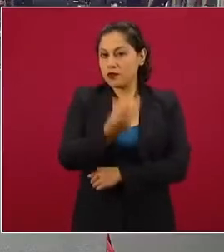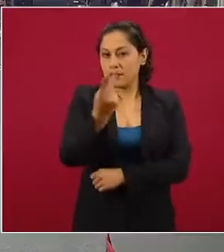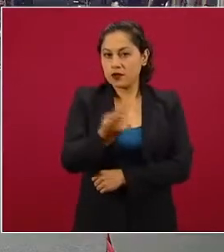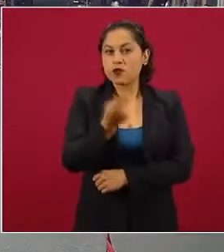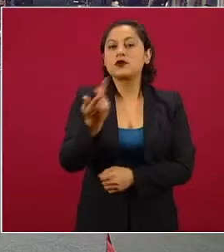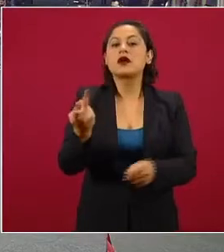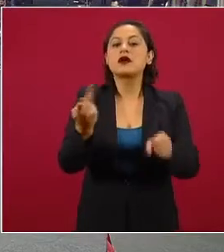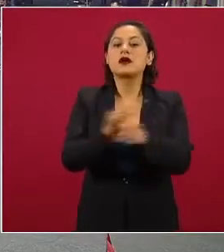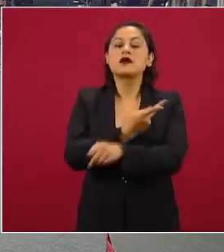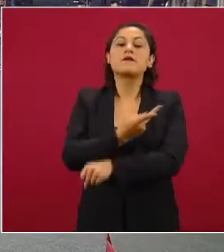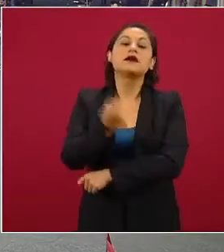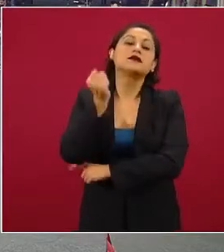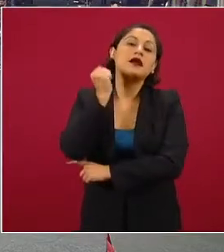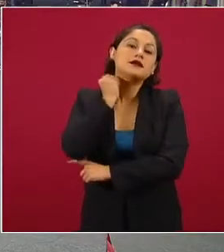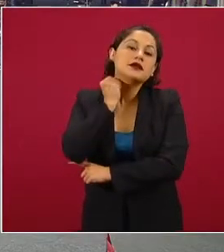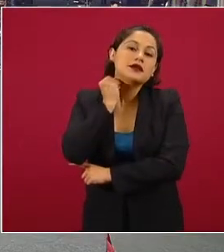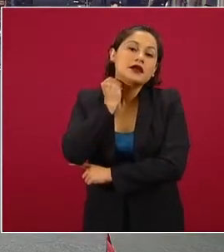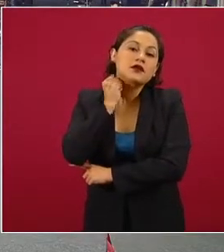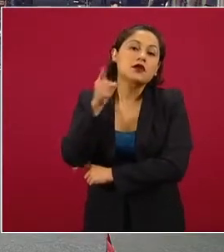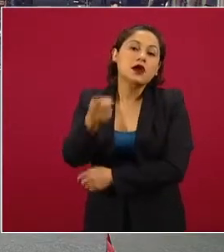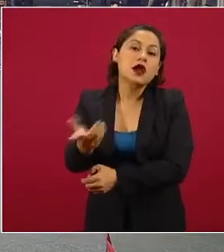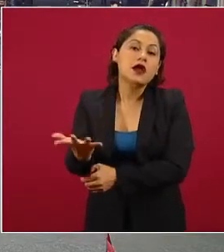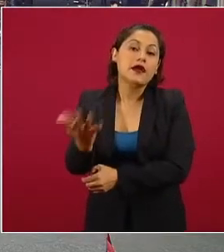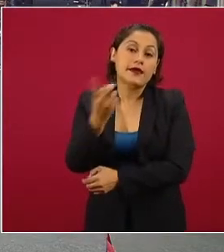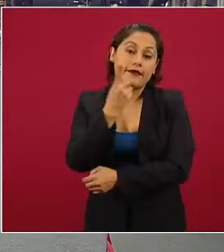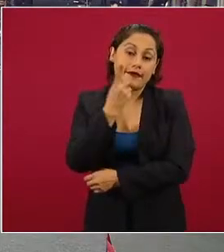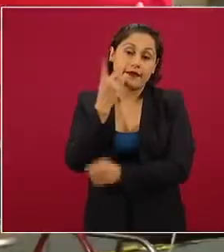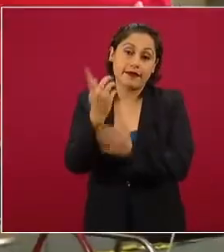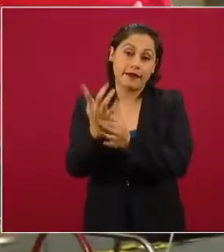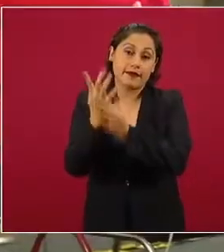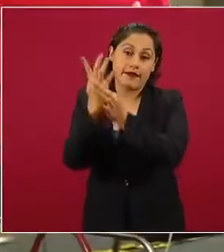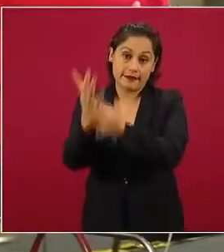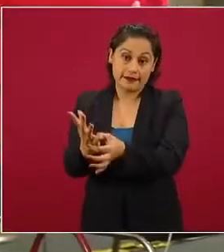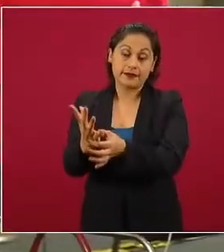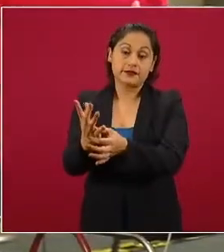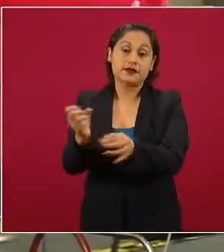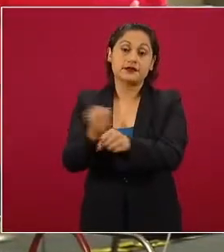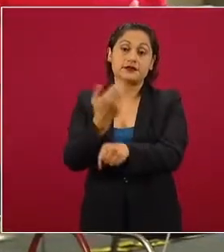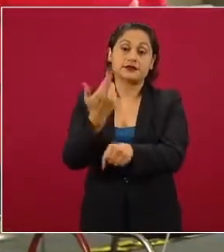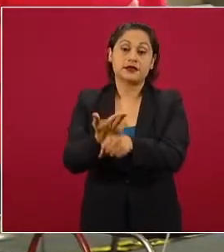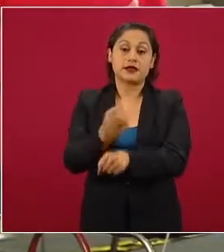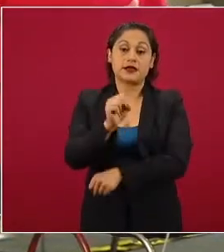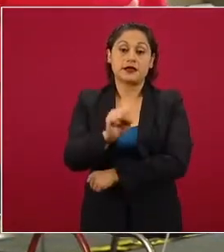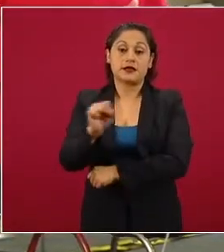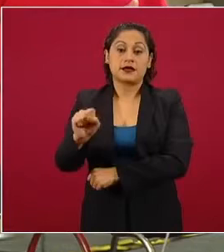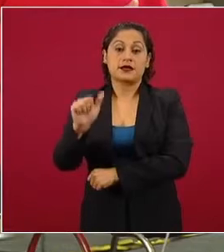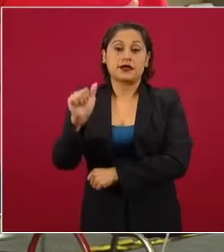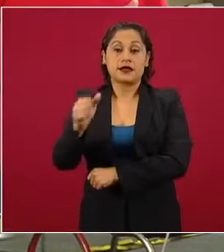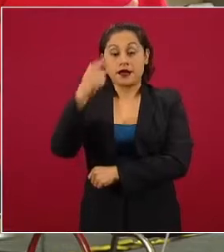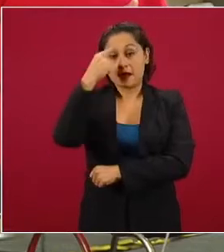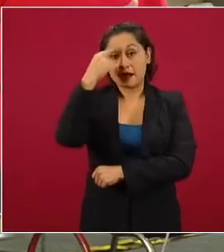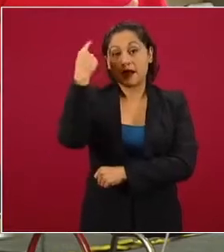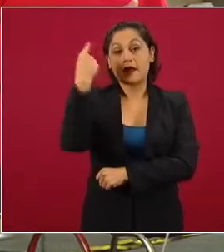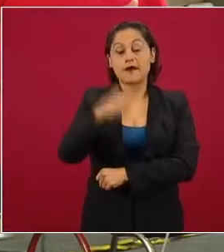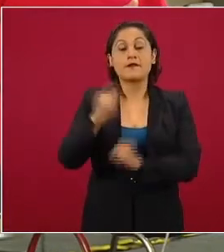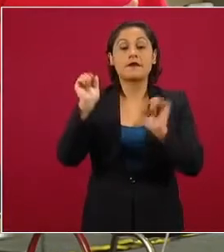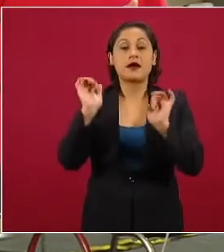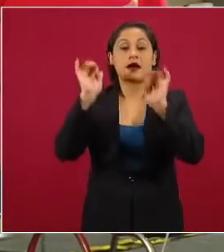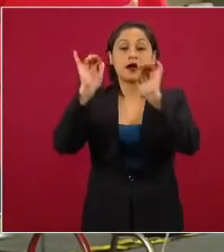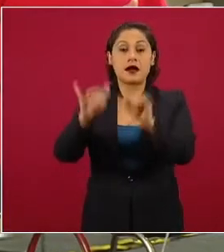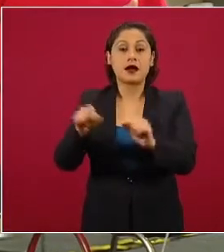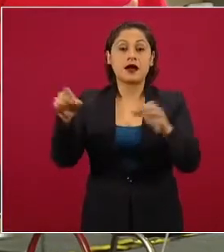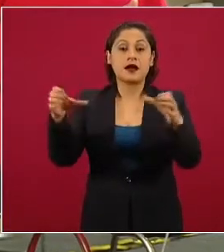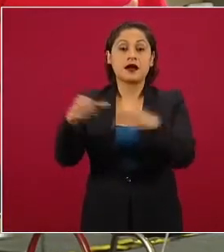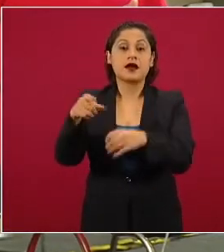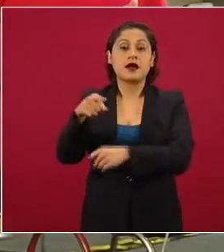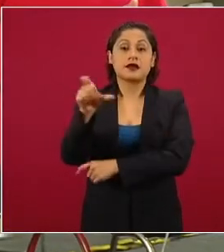ahora responsabilizan a la Secretaría de Salud por haber dado el permiso para sesionar en Jicotencat de este contagio y